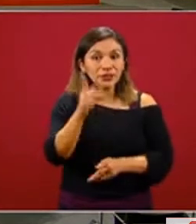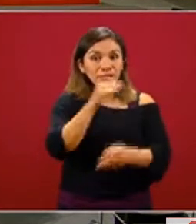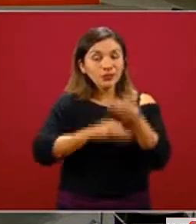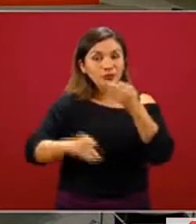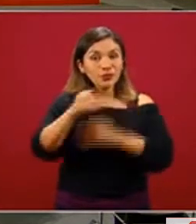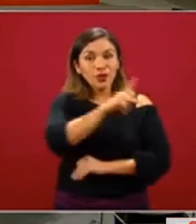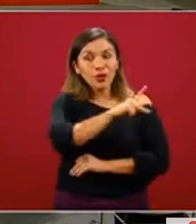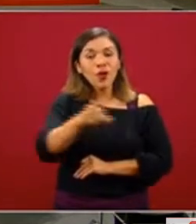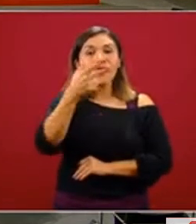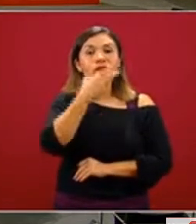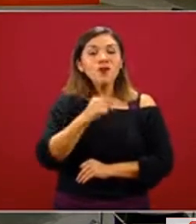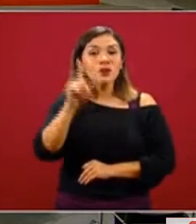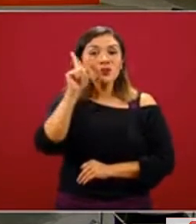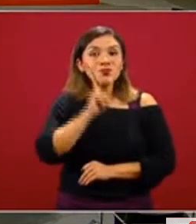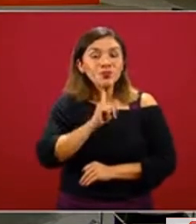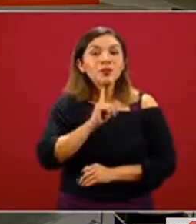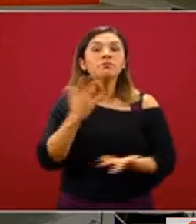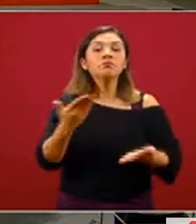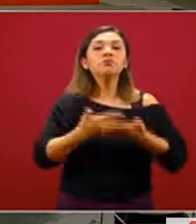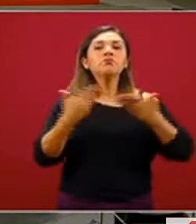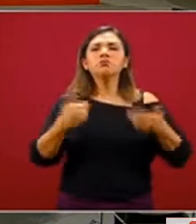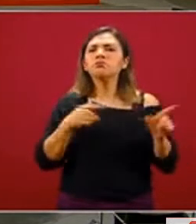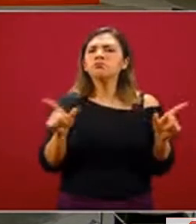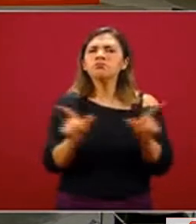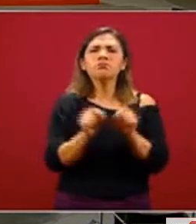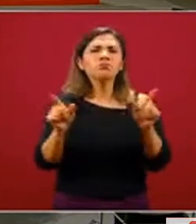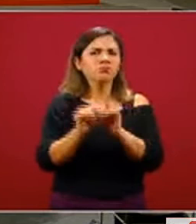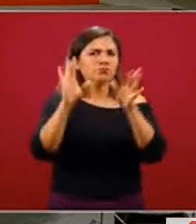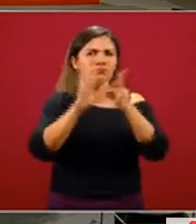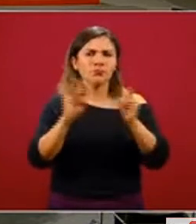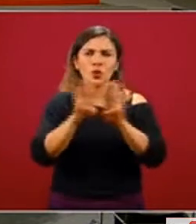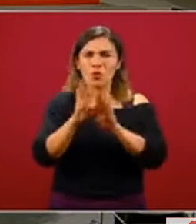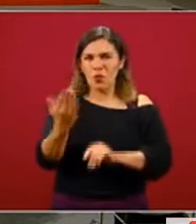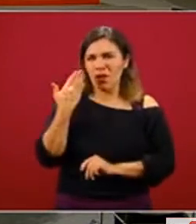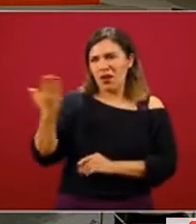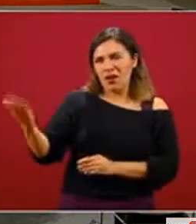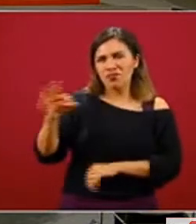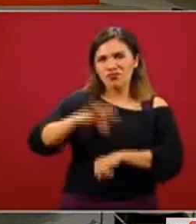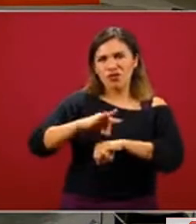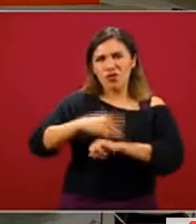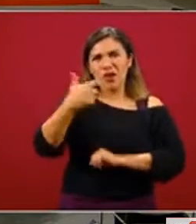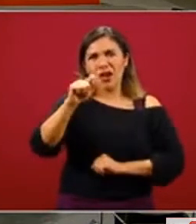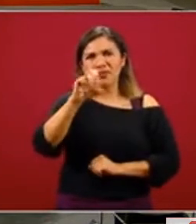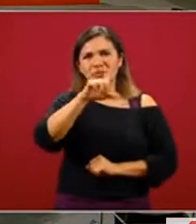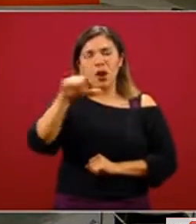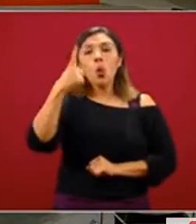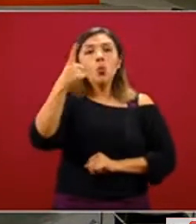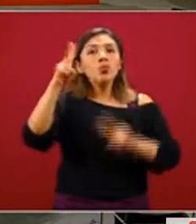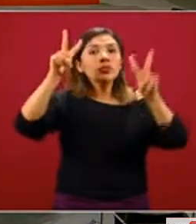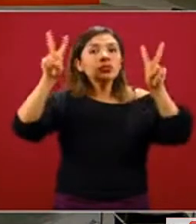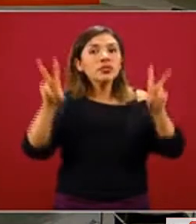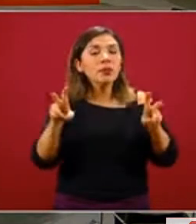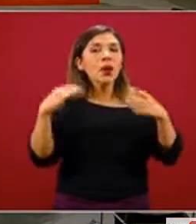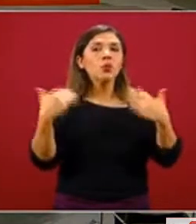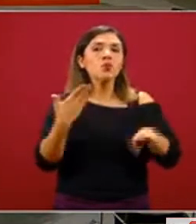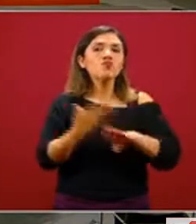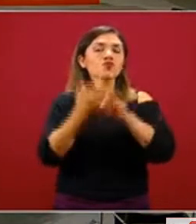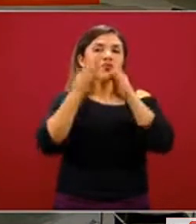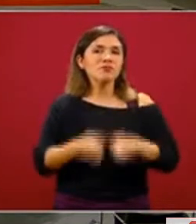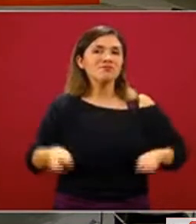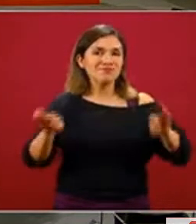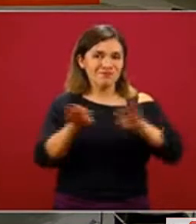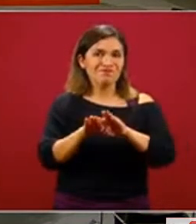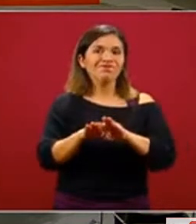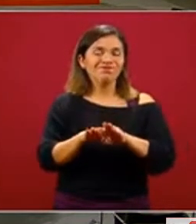todos y todas. Vamos a hablar rápidamente, como ya comentó el doctor López-Gatell, de un tema que es muy